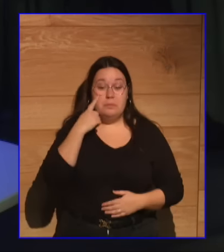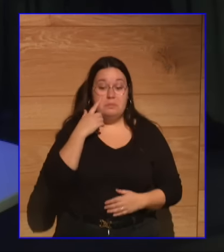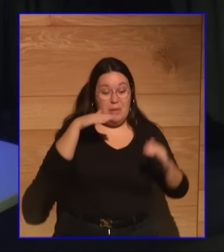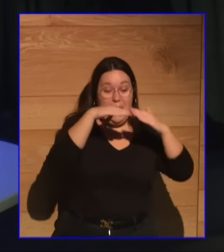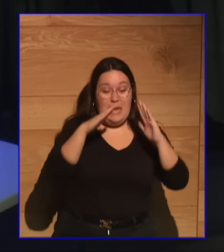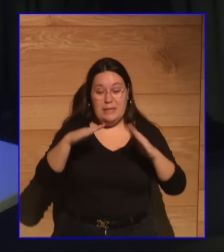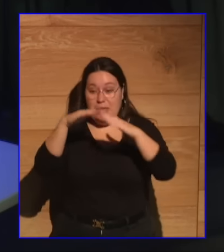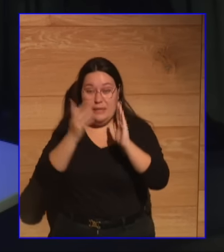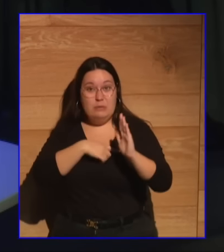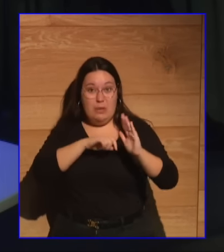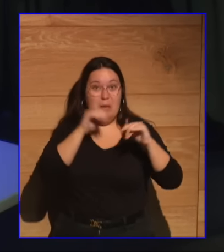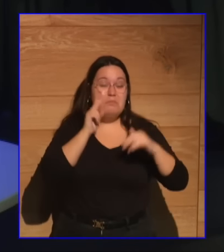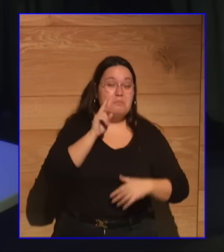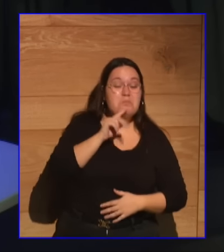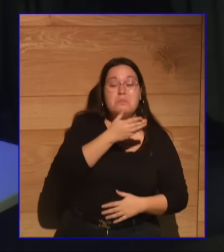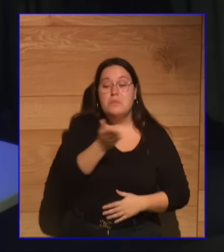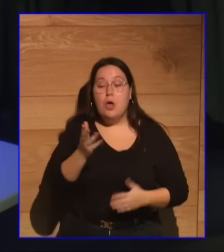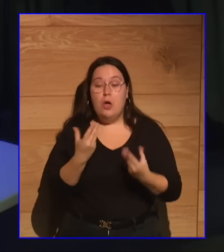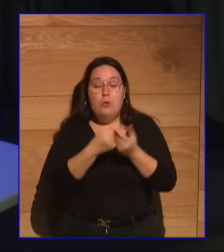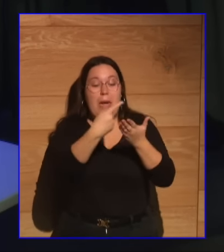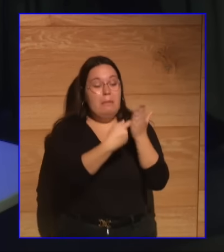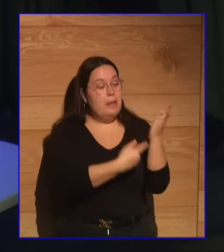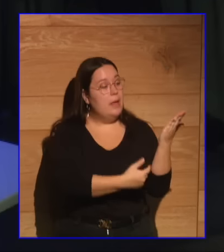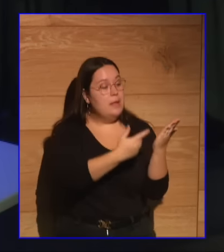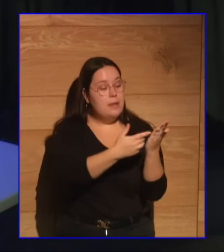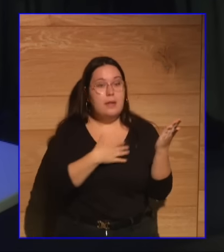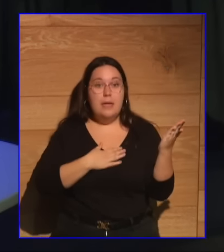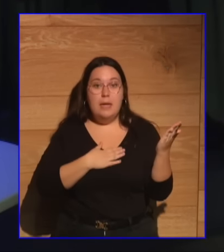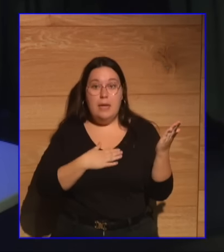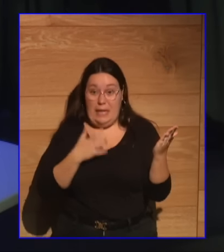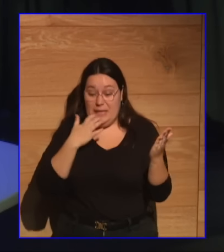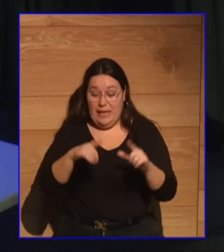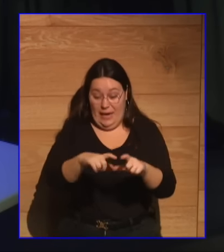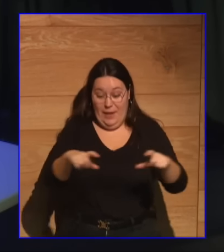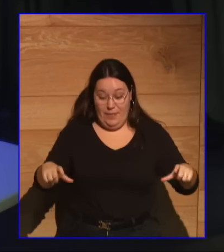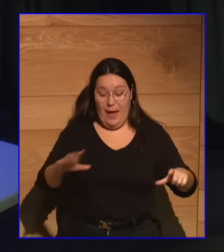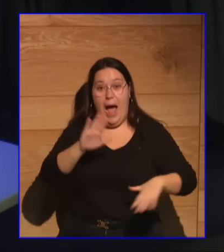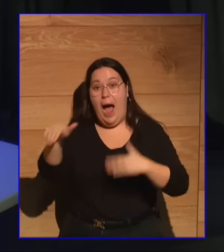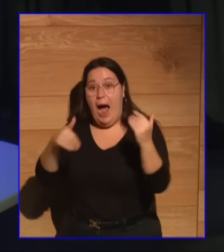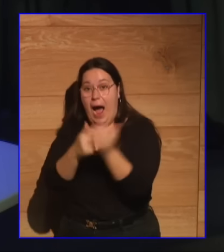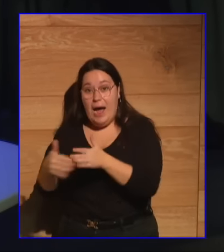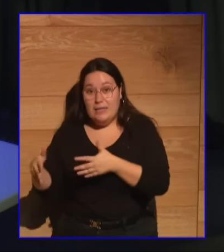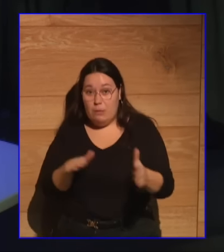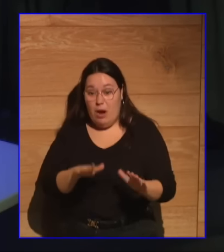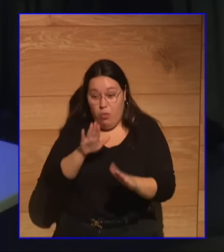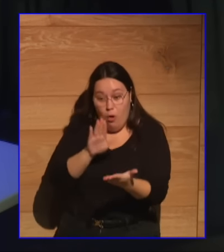casas de España. Eso es, con y una lo que libreta. Siga pegado a la bandeja en marzo, de eso no hagan.